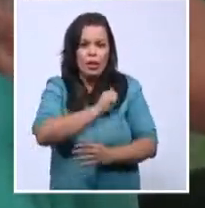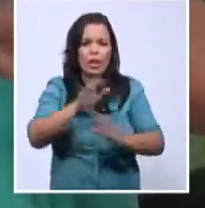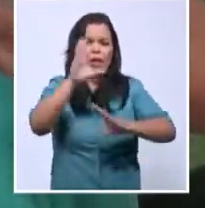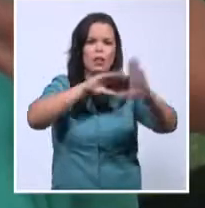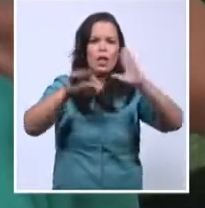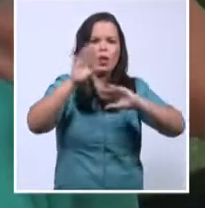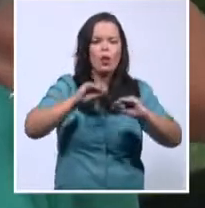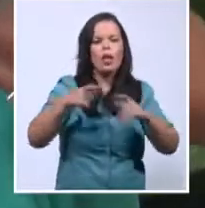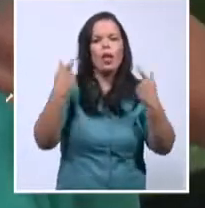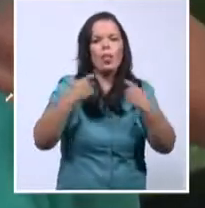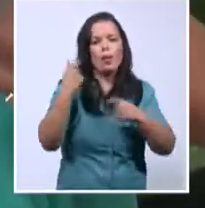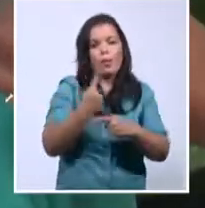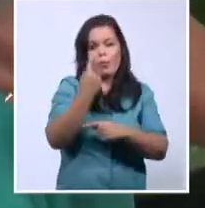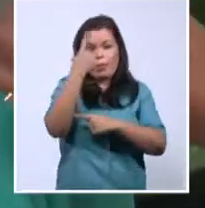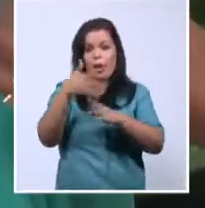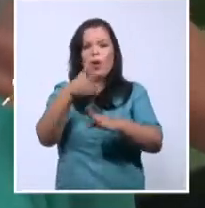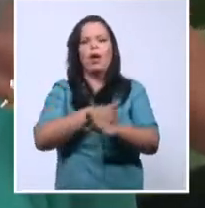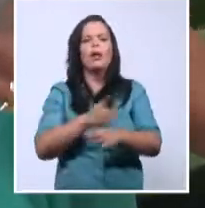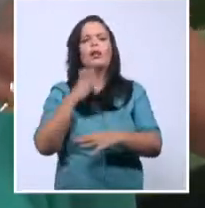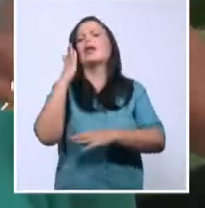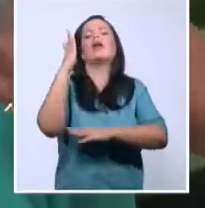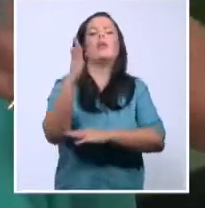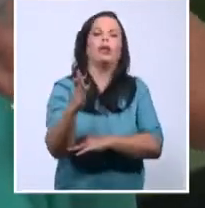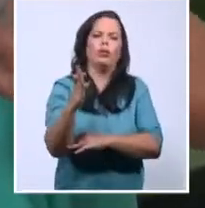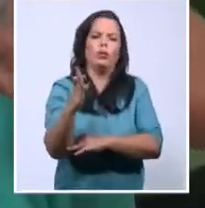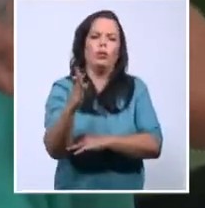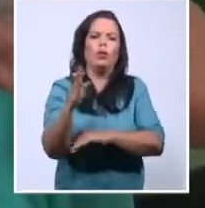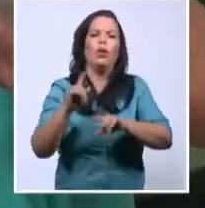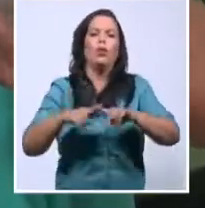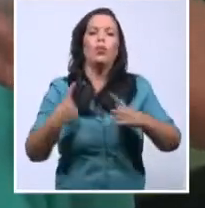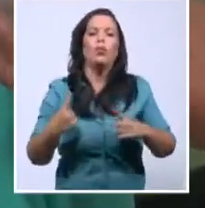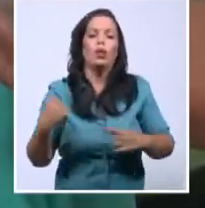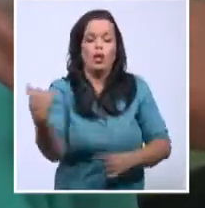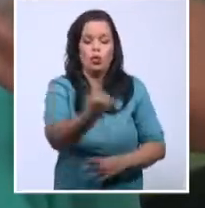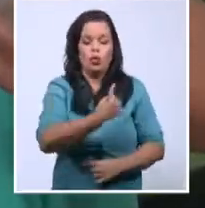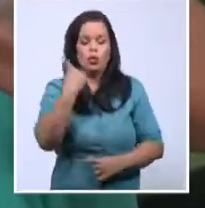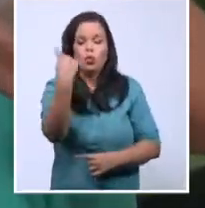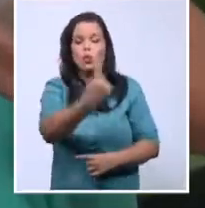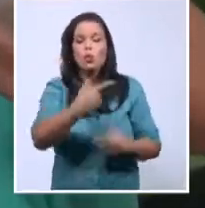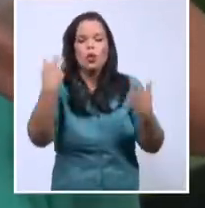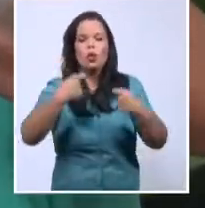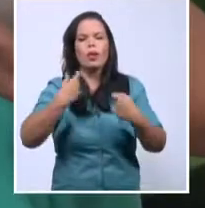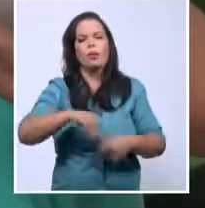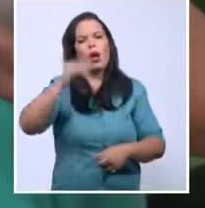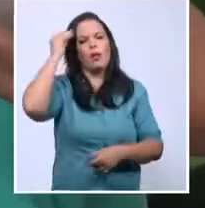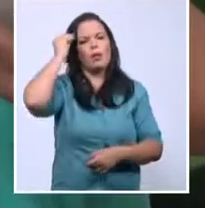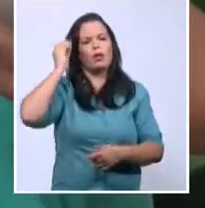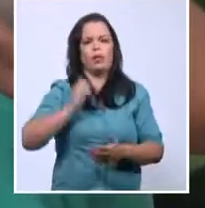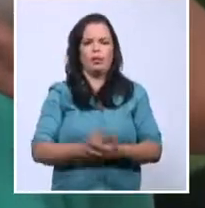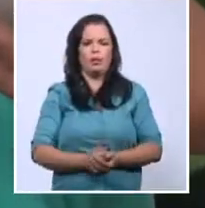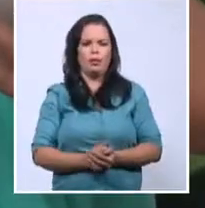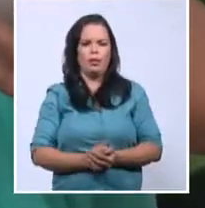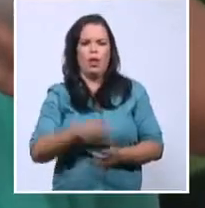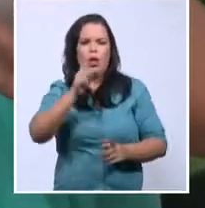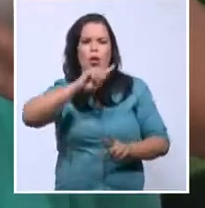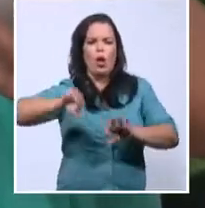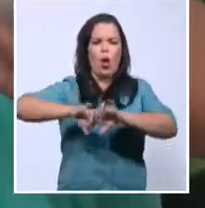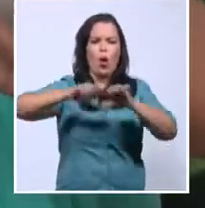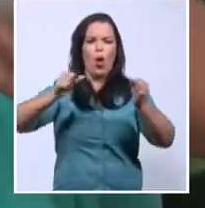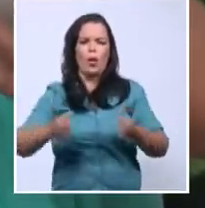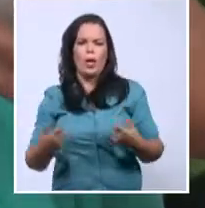no, dialogar es un ejercicio al cual tenemos que aprender todos, y no se hace por la fuerza, evidentemente.